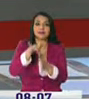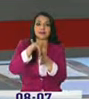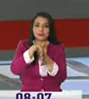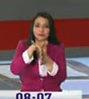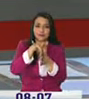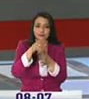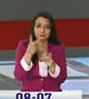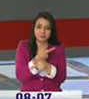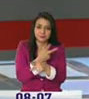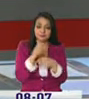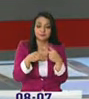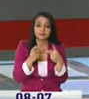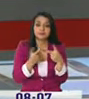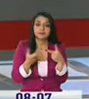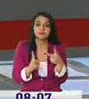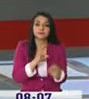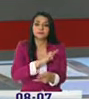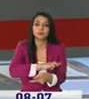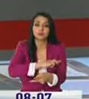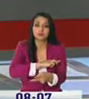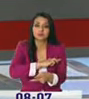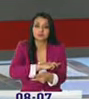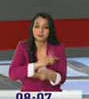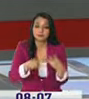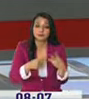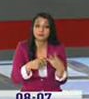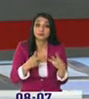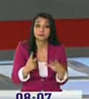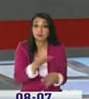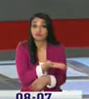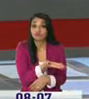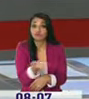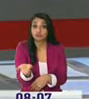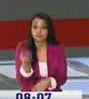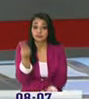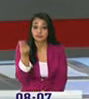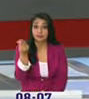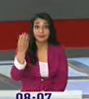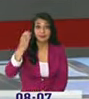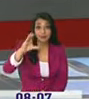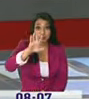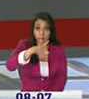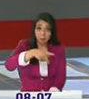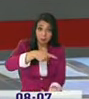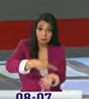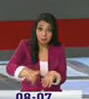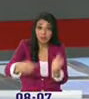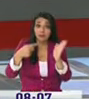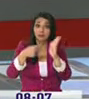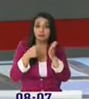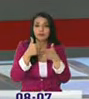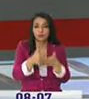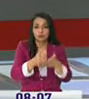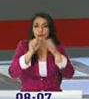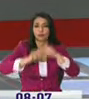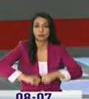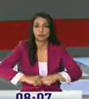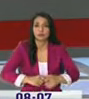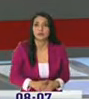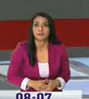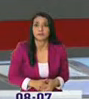agradecer a la Municipalidad y también a ustedes, porque a través de nuestro dinero se puede hacer este tipo de ayudas. La reposición,